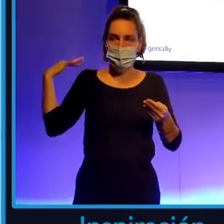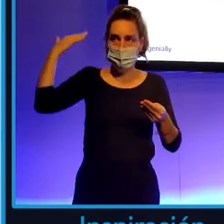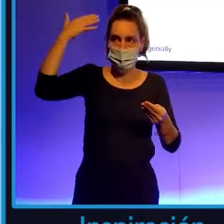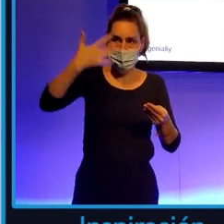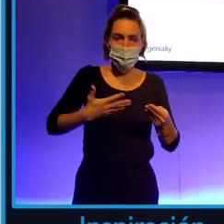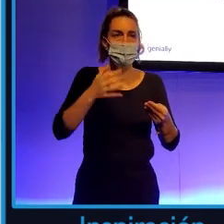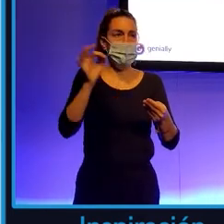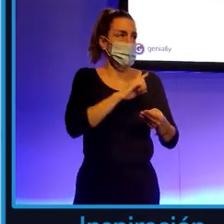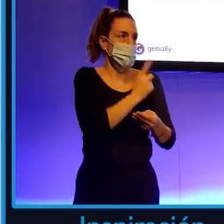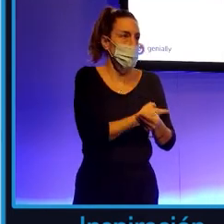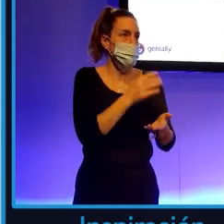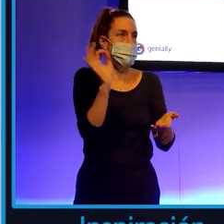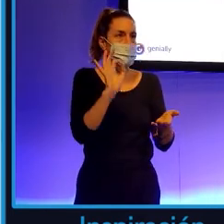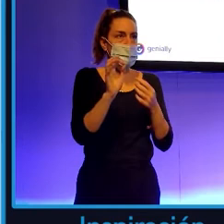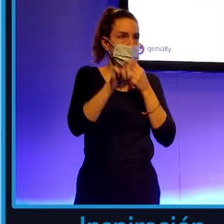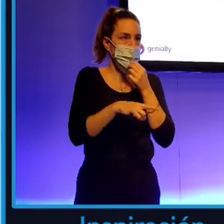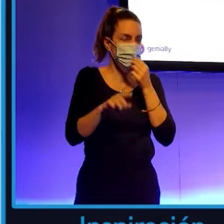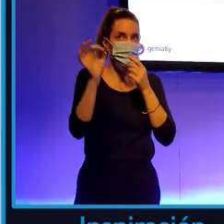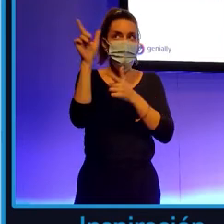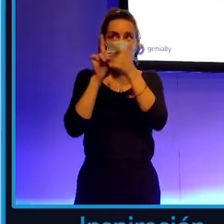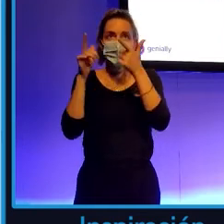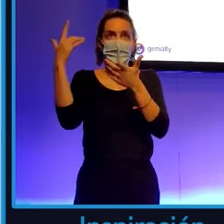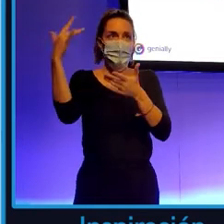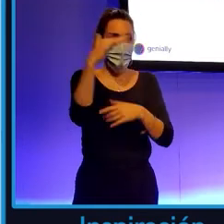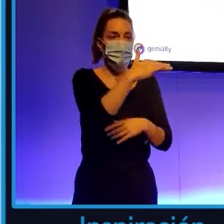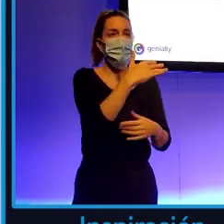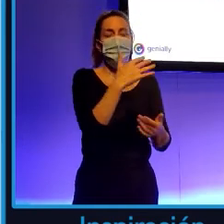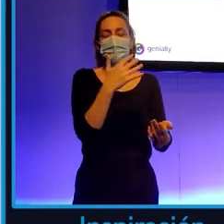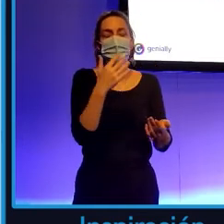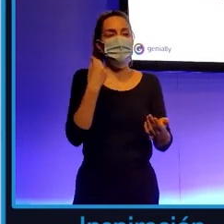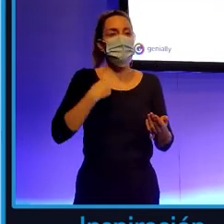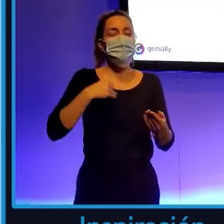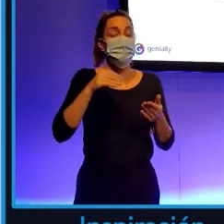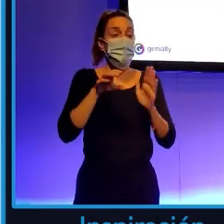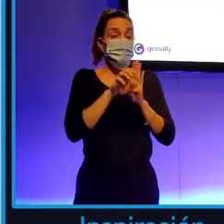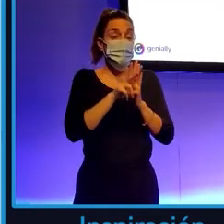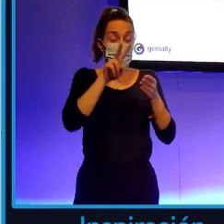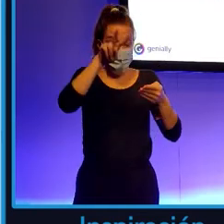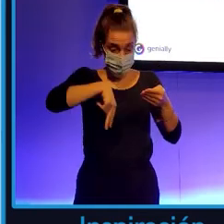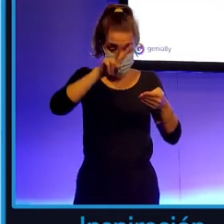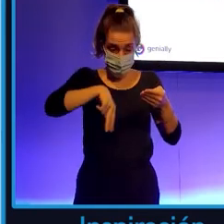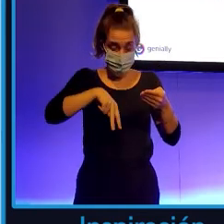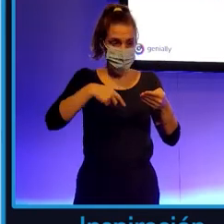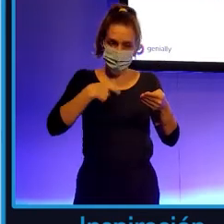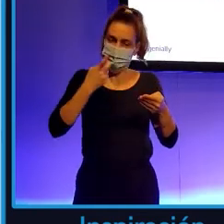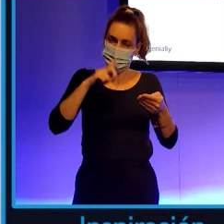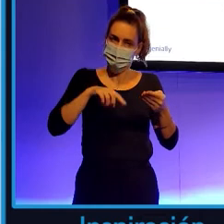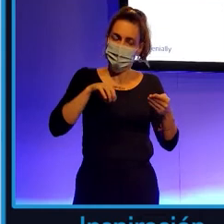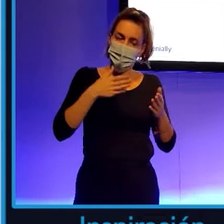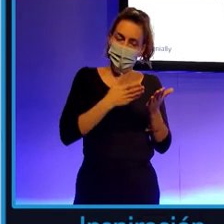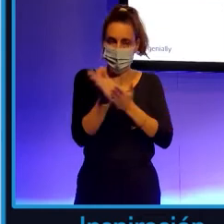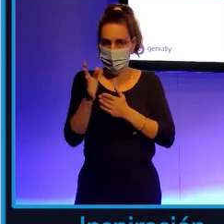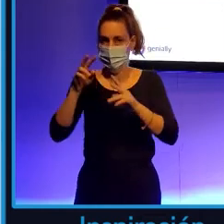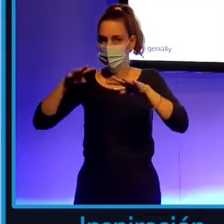movido si has hecho deporte si no has hecho deporte si has viajado si no has viajado de la misma manera que me intereso por todo eso me voy a interesar también por tus redes